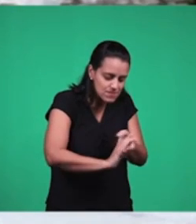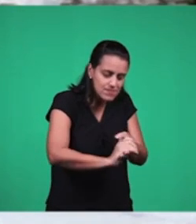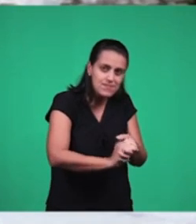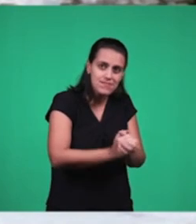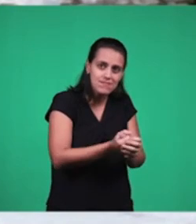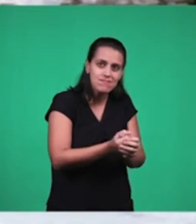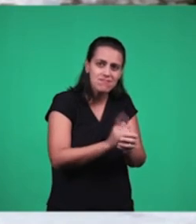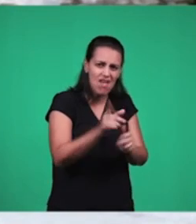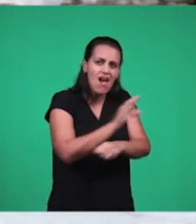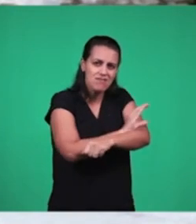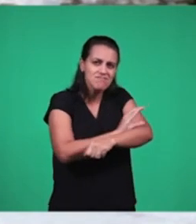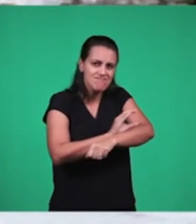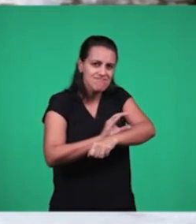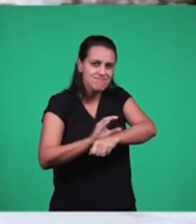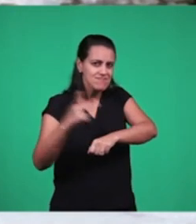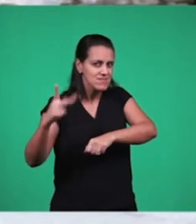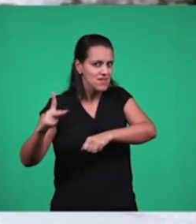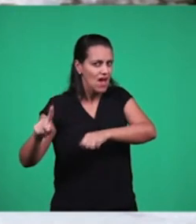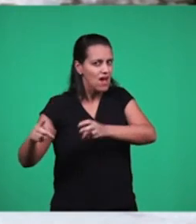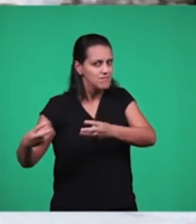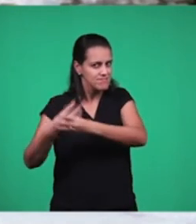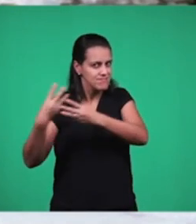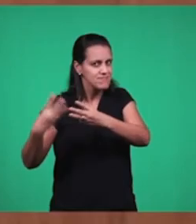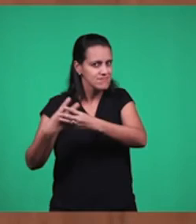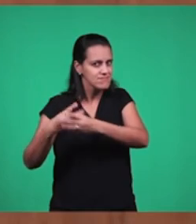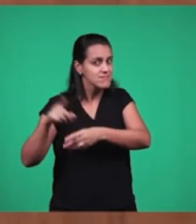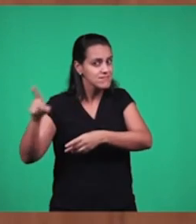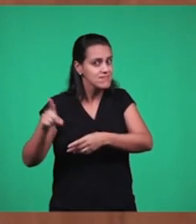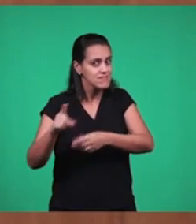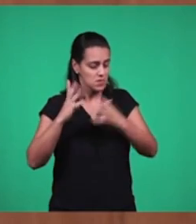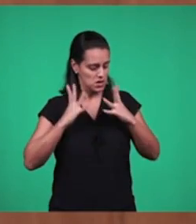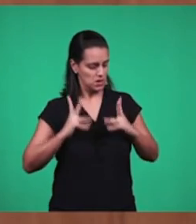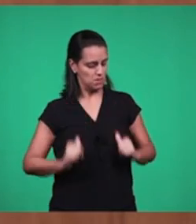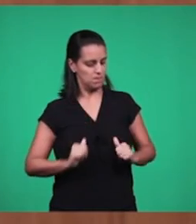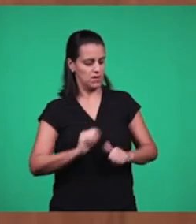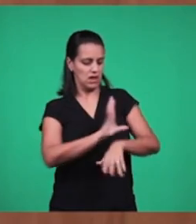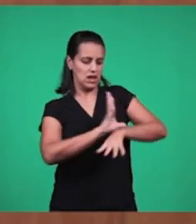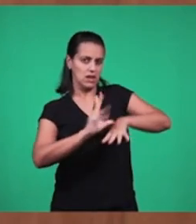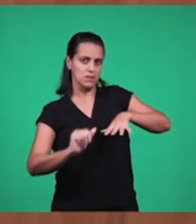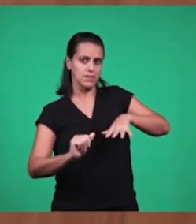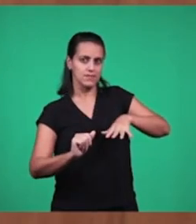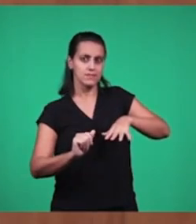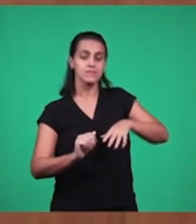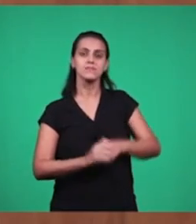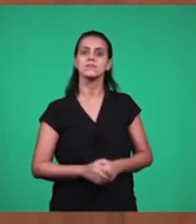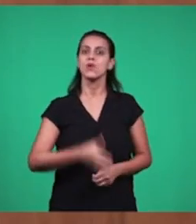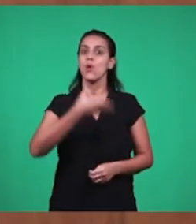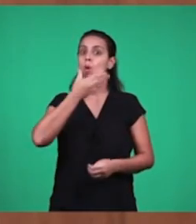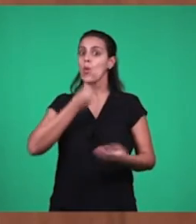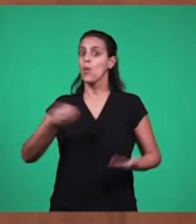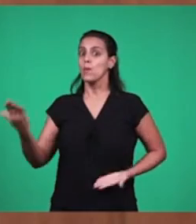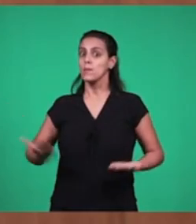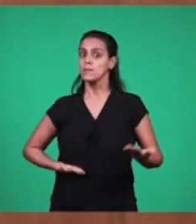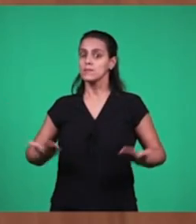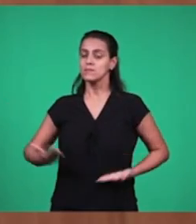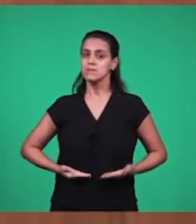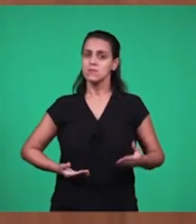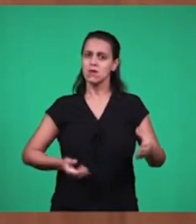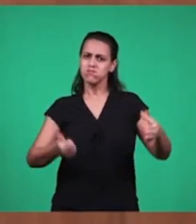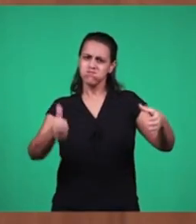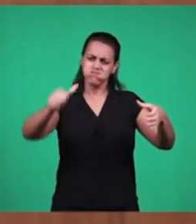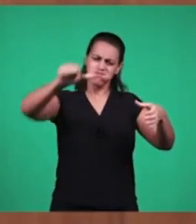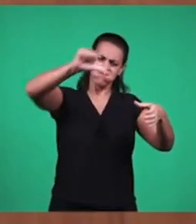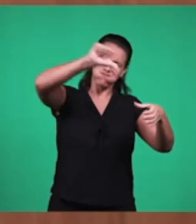Era costumbre de los judíos para purificación. Entonces los sirvientes llenaron las tinajas de